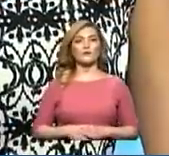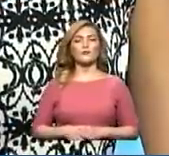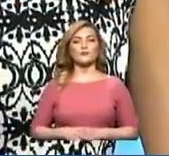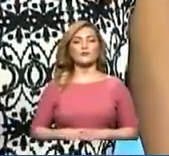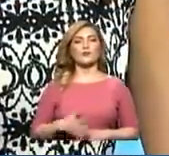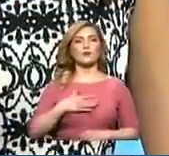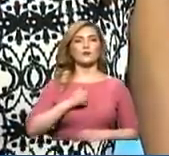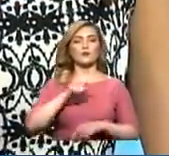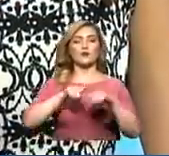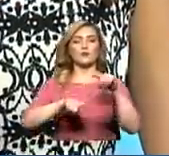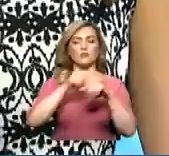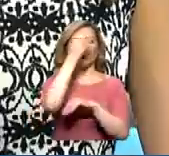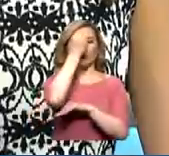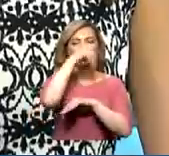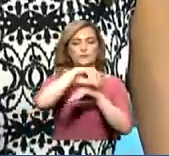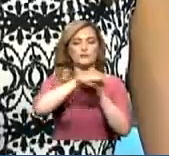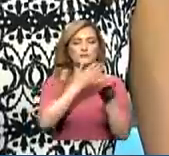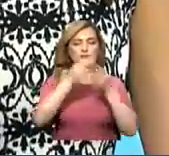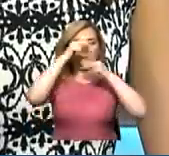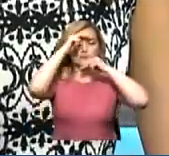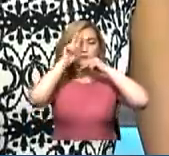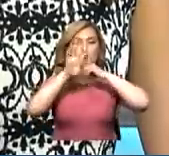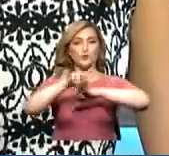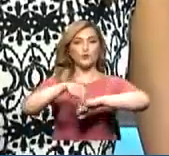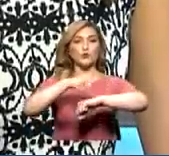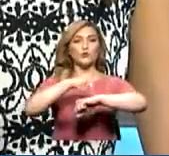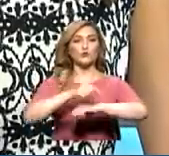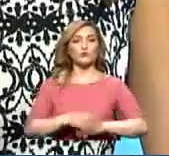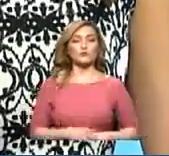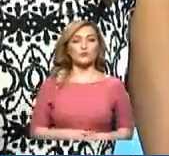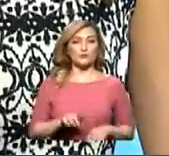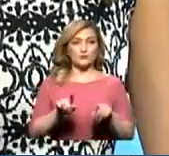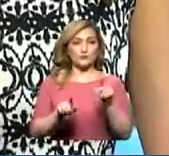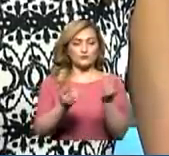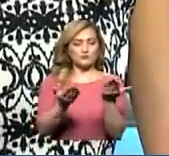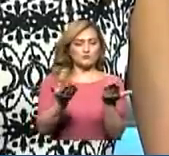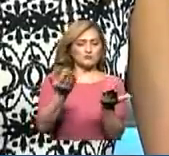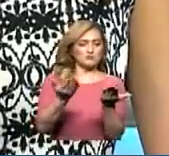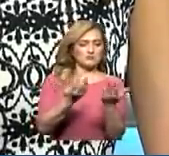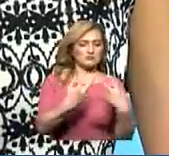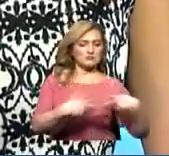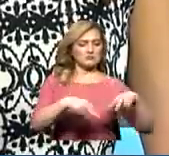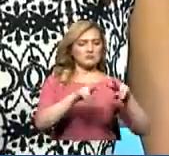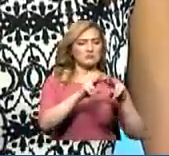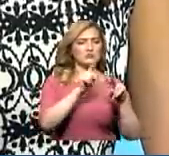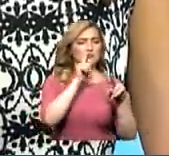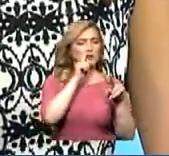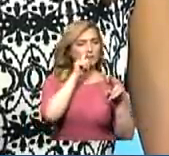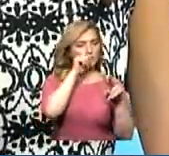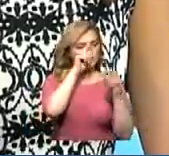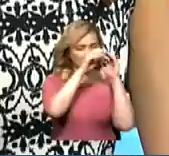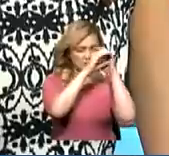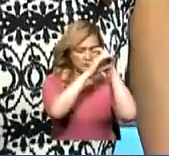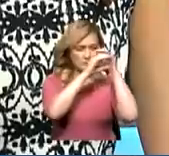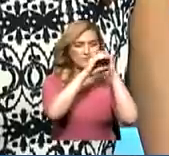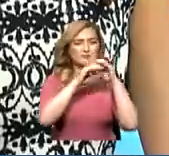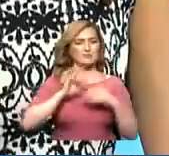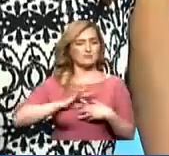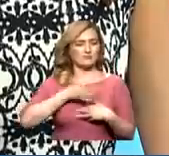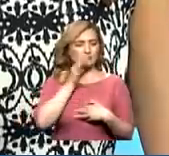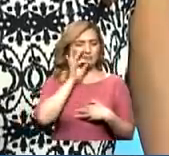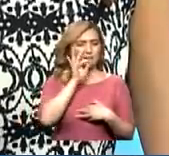¿Qué tal, amigos? Buenas tardes, bienvenidos a 24 horas. Algunas comparaciones de precios de las pruebas PCR para detección de